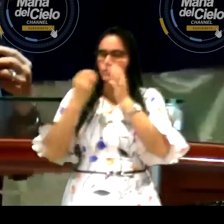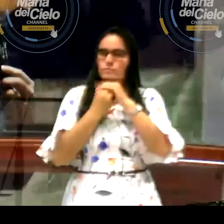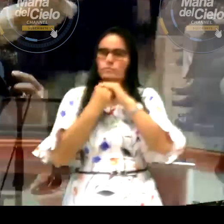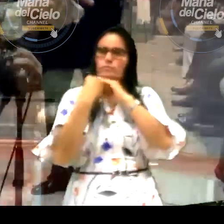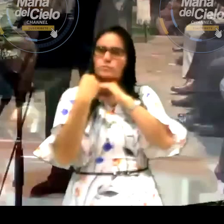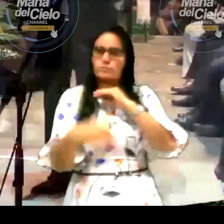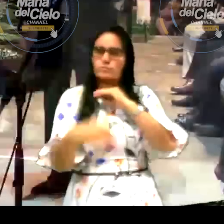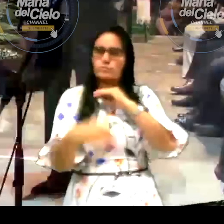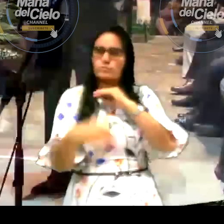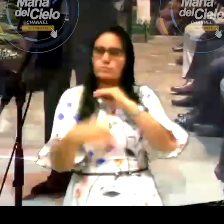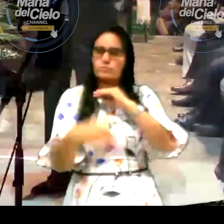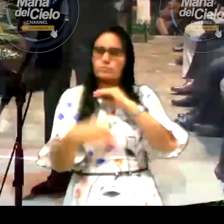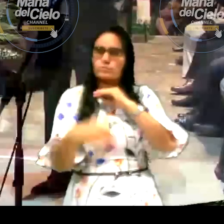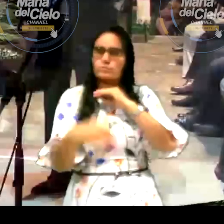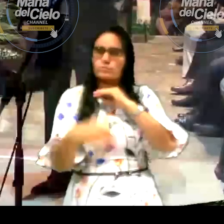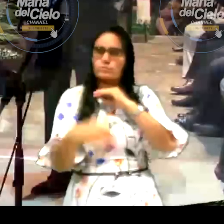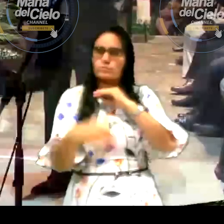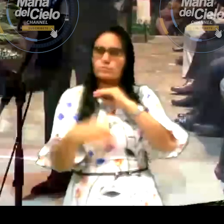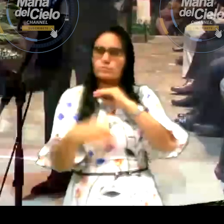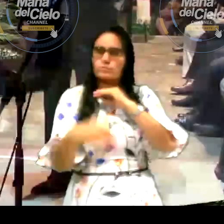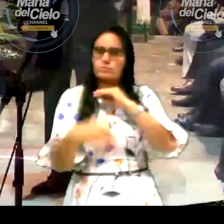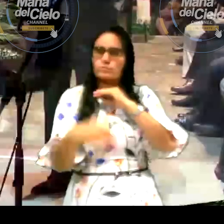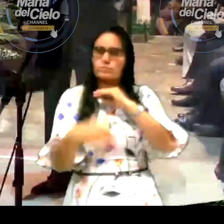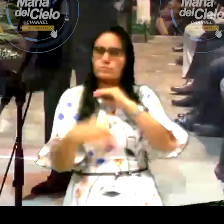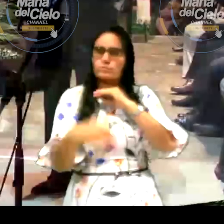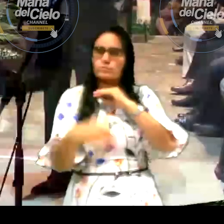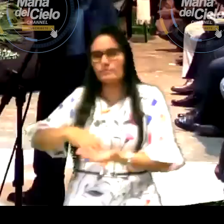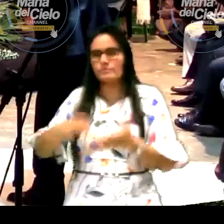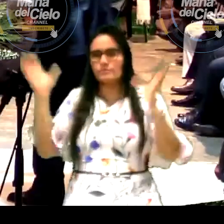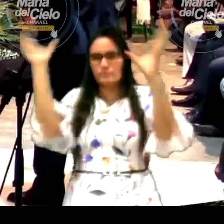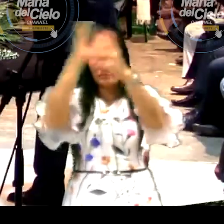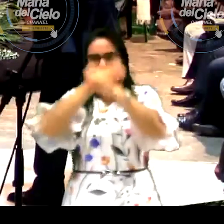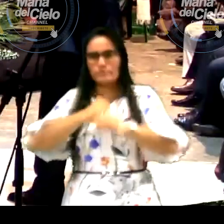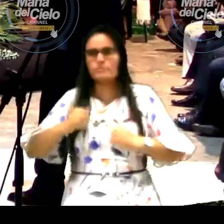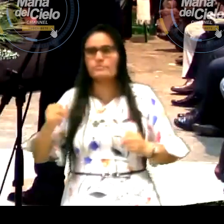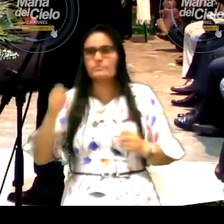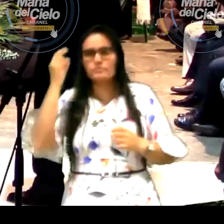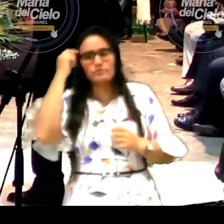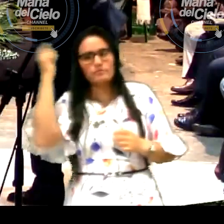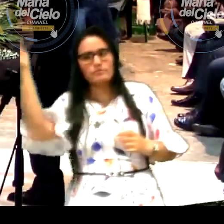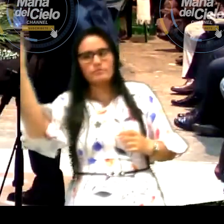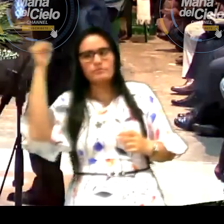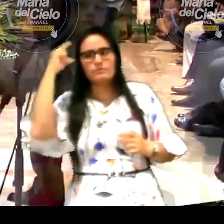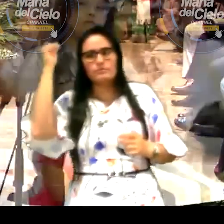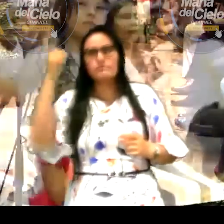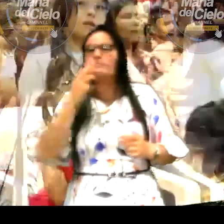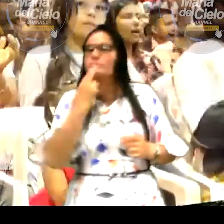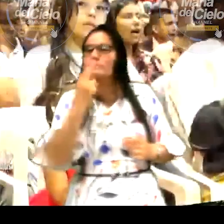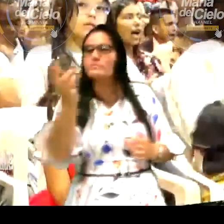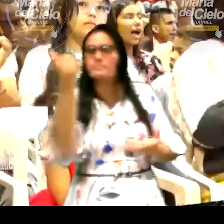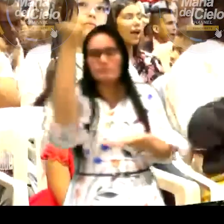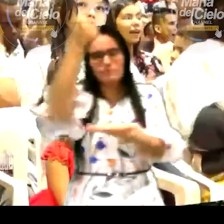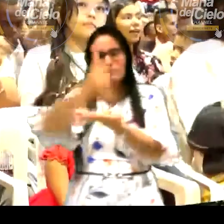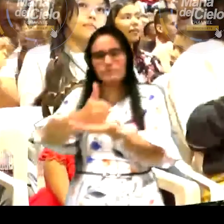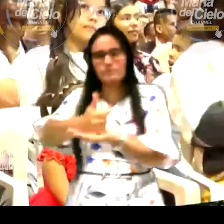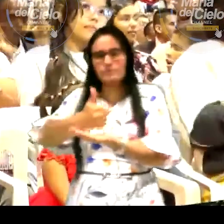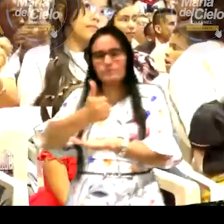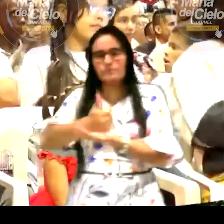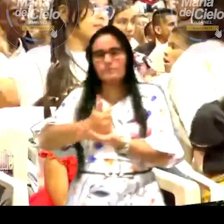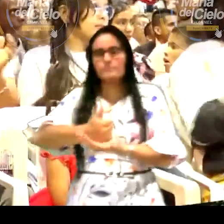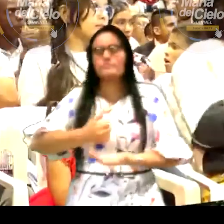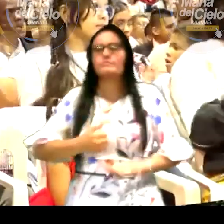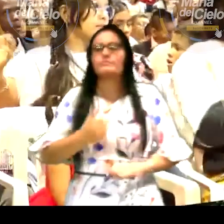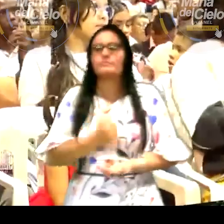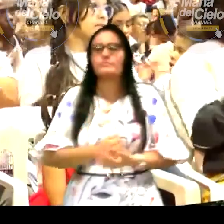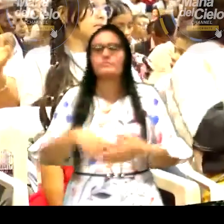va a operar maravillas aquí en esta noche. Alguien que lo pueda creer, que diga amén. Ole, dale, dale, dale